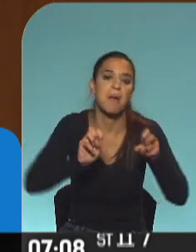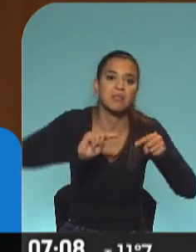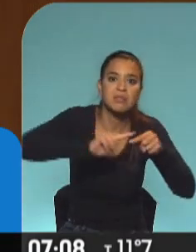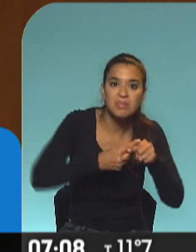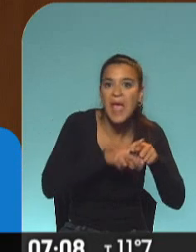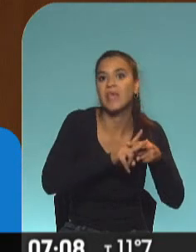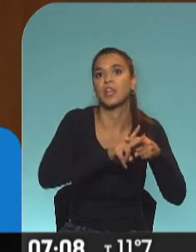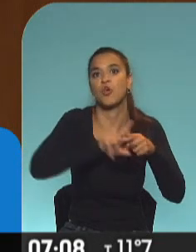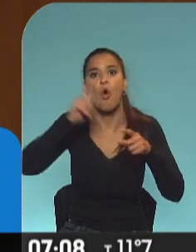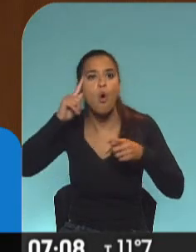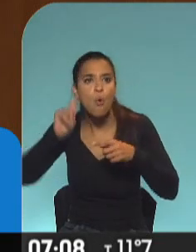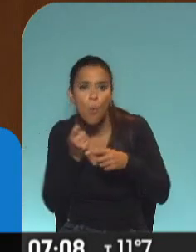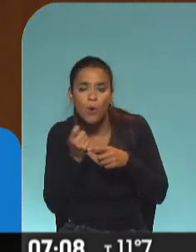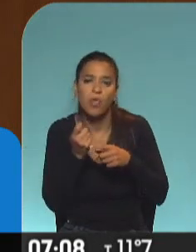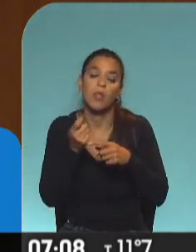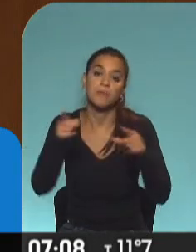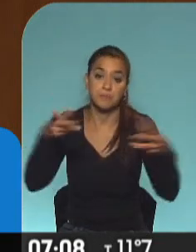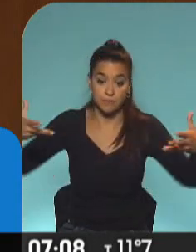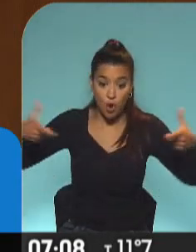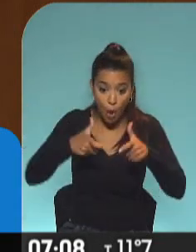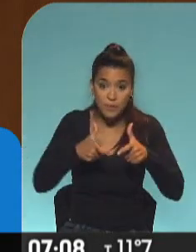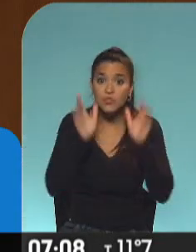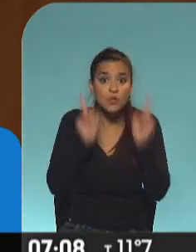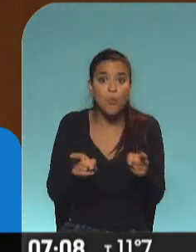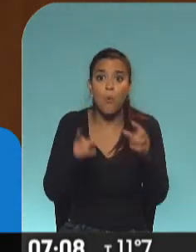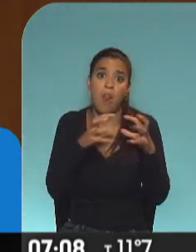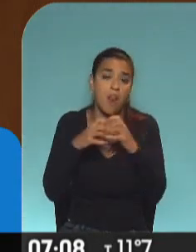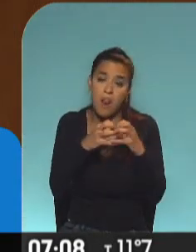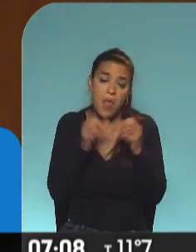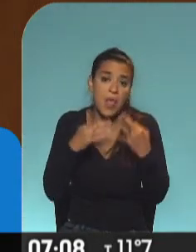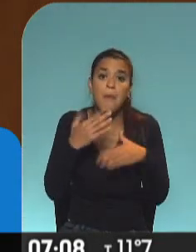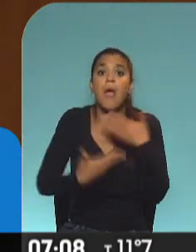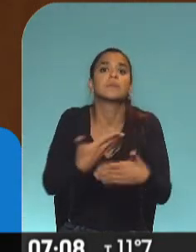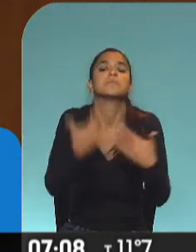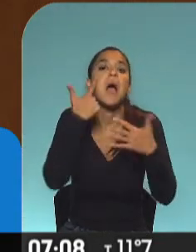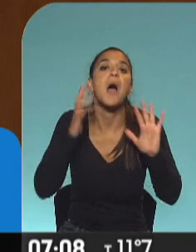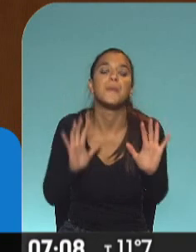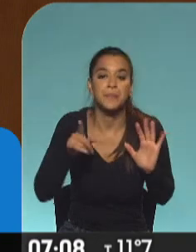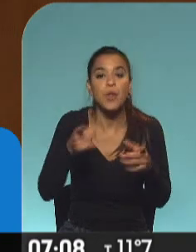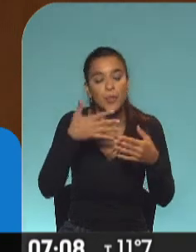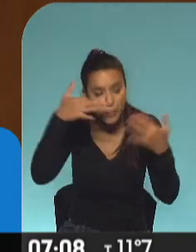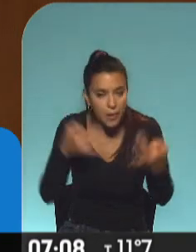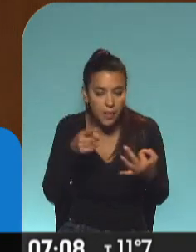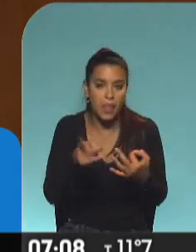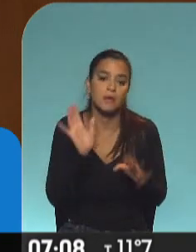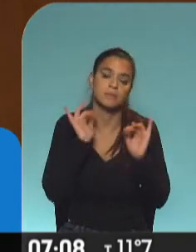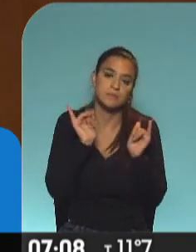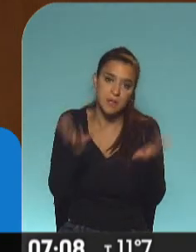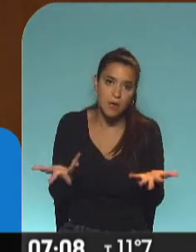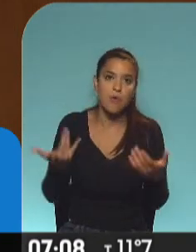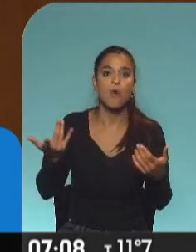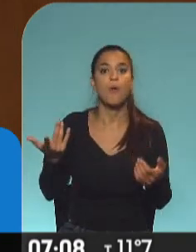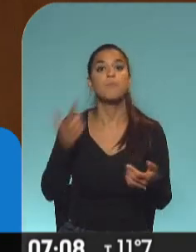y es interesante que esta comisión se reúna al margen de si prospera o no, y también es cierto que obviamente es un gesto político esto